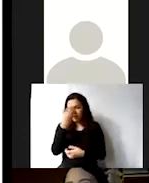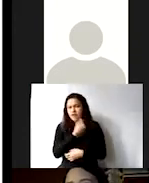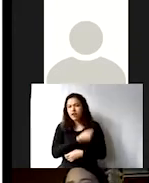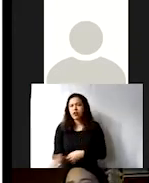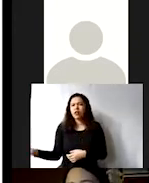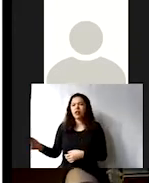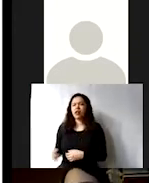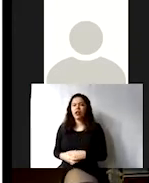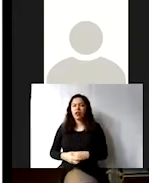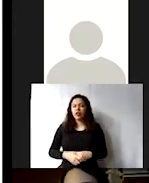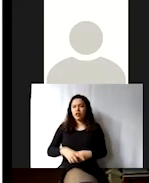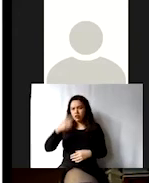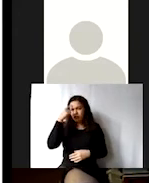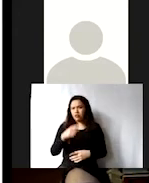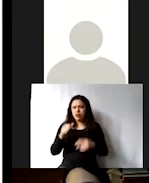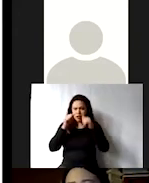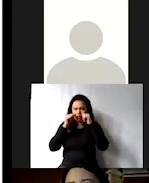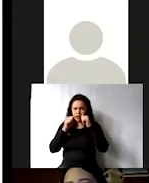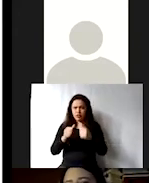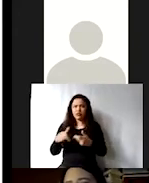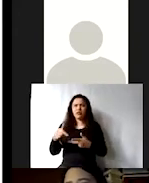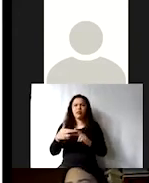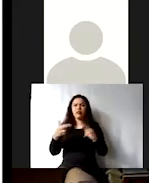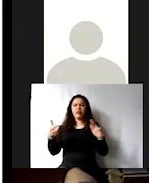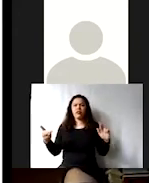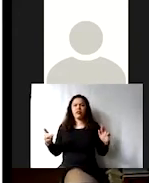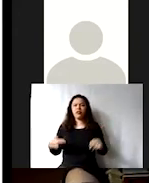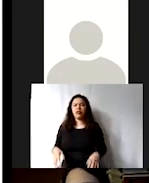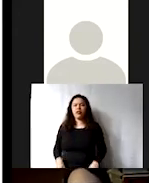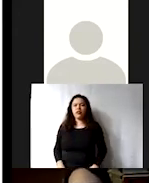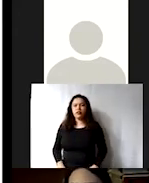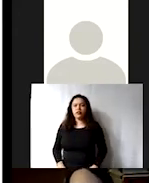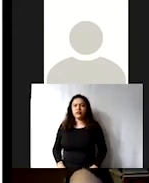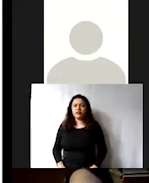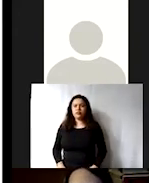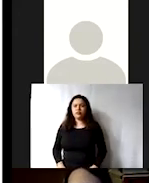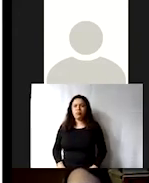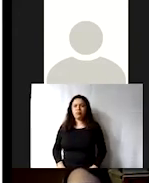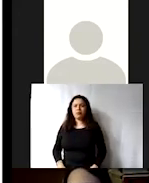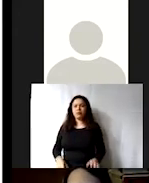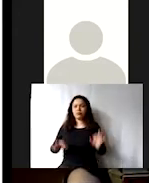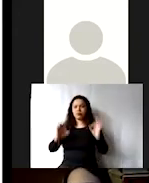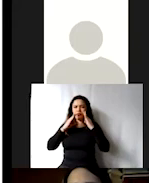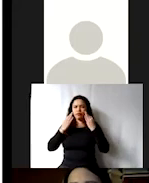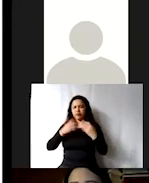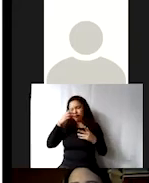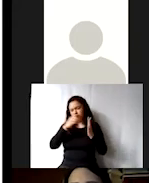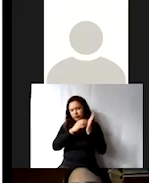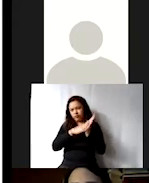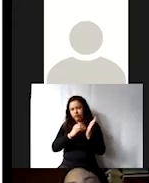convertirse en puntos focales regionales. Y pues bueno, es otra forma de poder involucrarse en el tema de la agenda